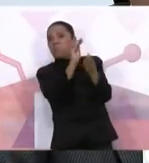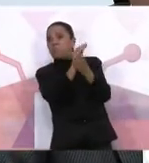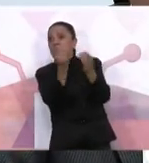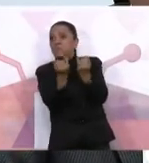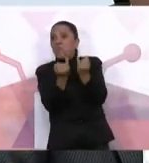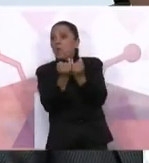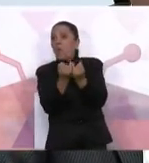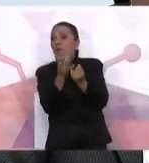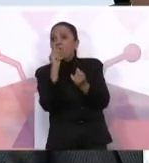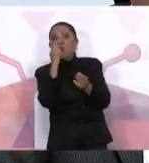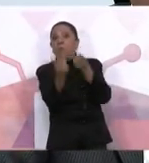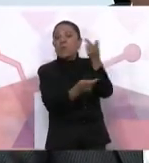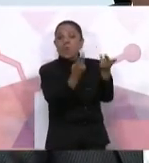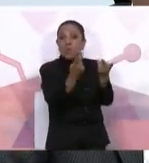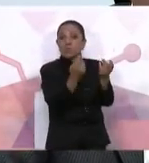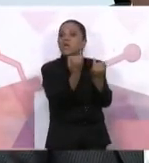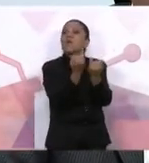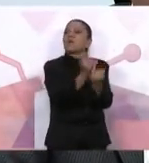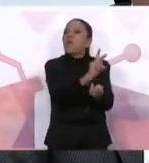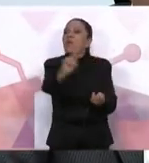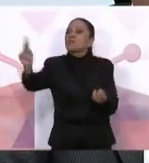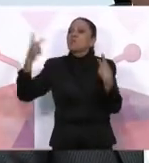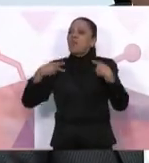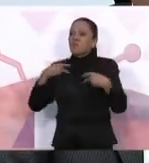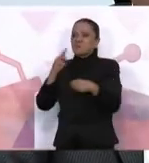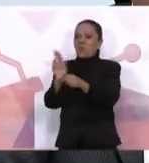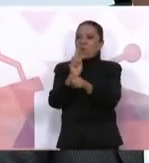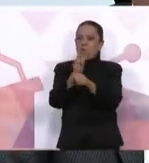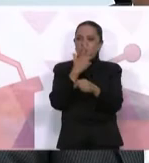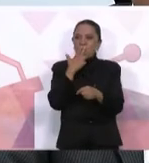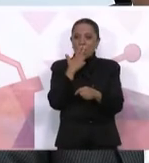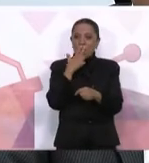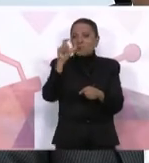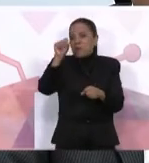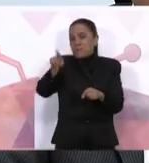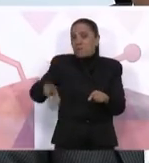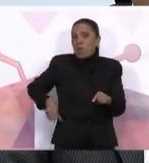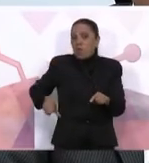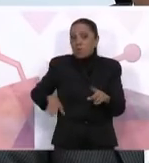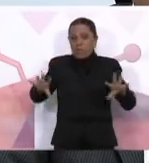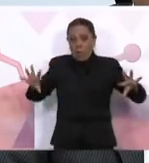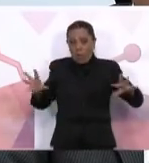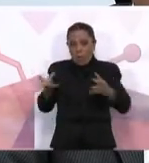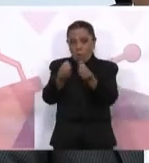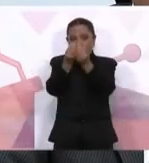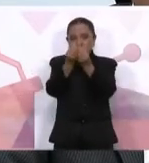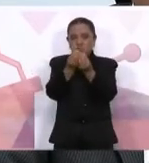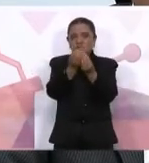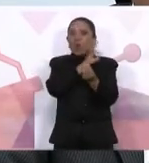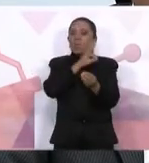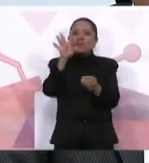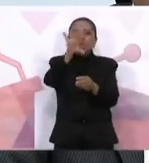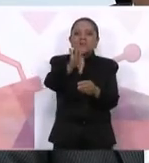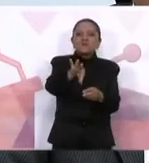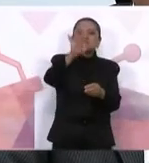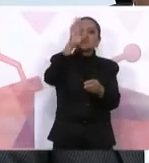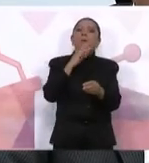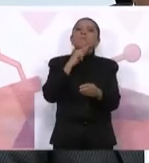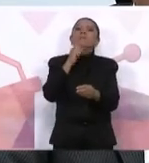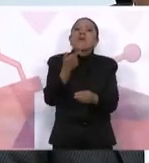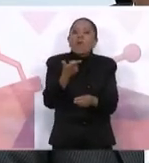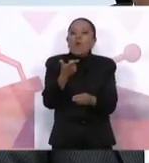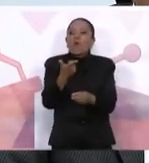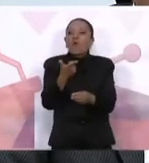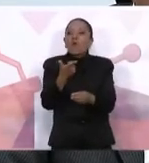usuarios y el mismo gobierno juntos podemos encontrar las las mejores iniciativas que puedan mejorar y